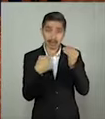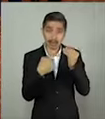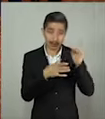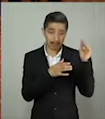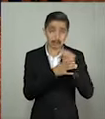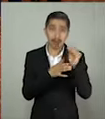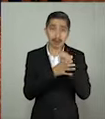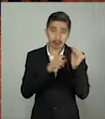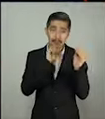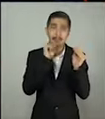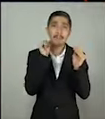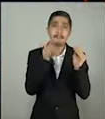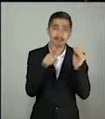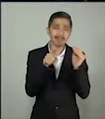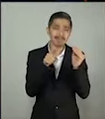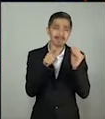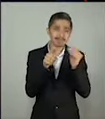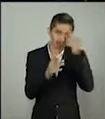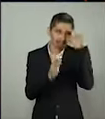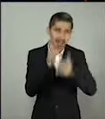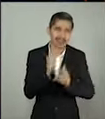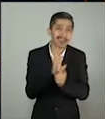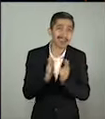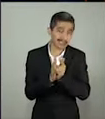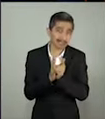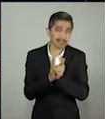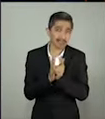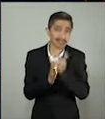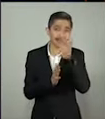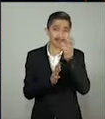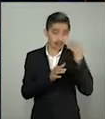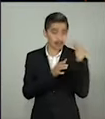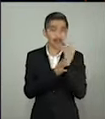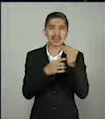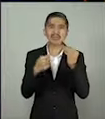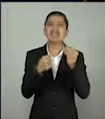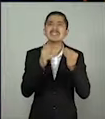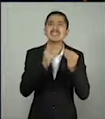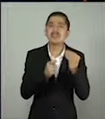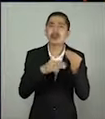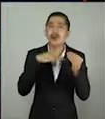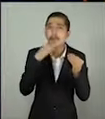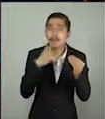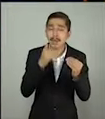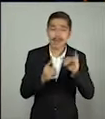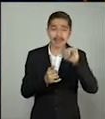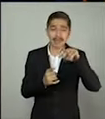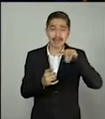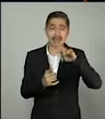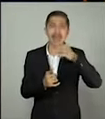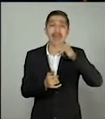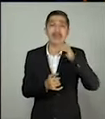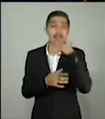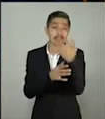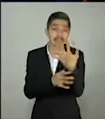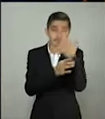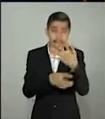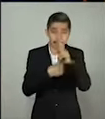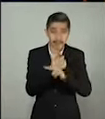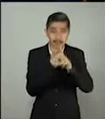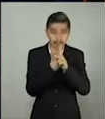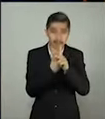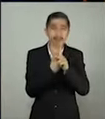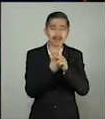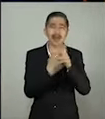también es un delito, y también la omisión es corrupción. El INEGI acaba de reportar que el